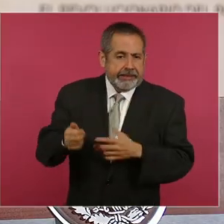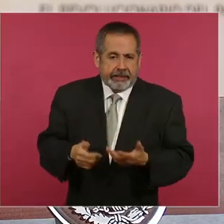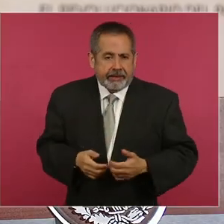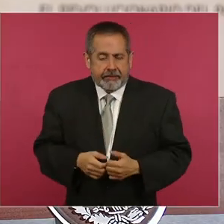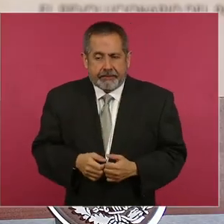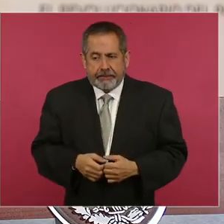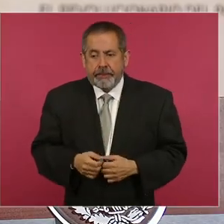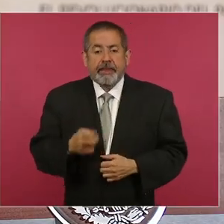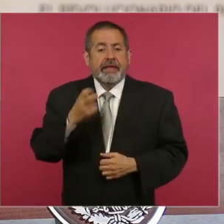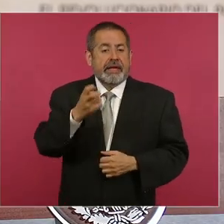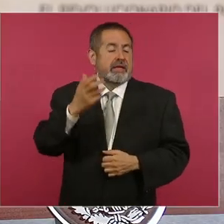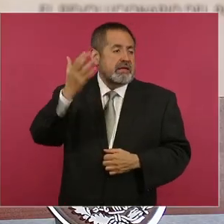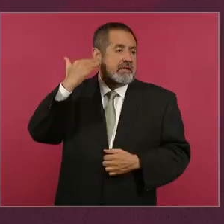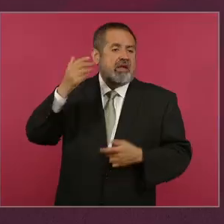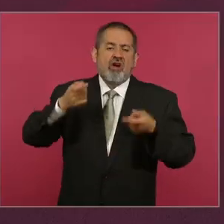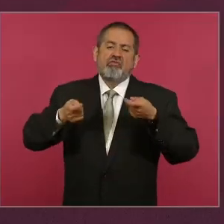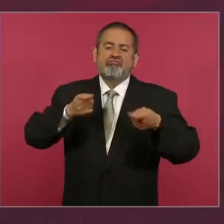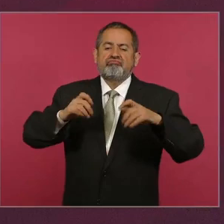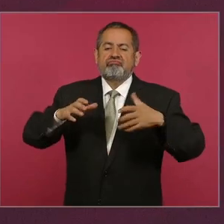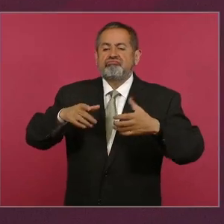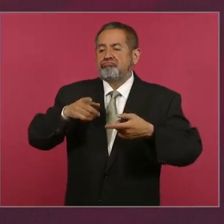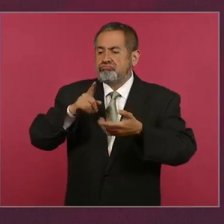Así controlaban.